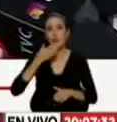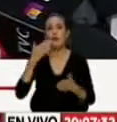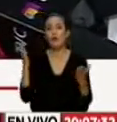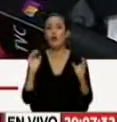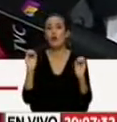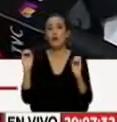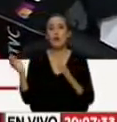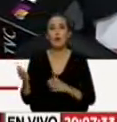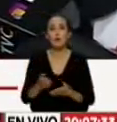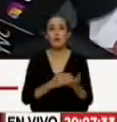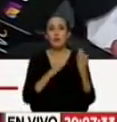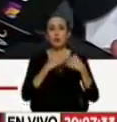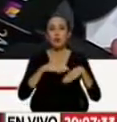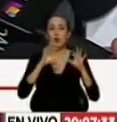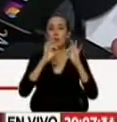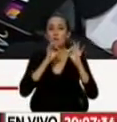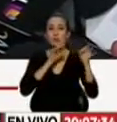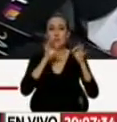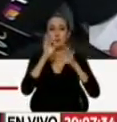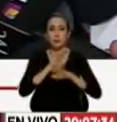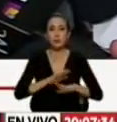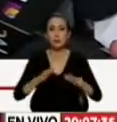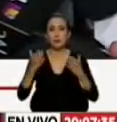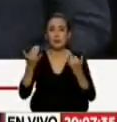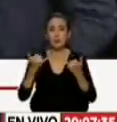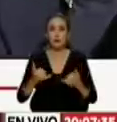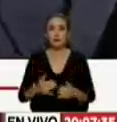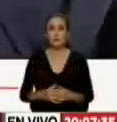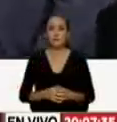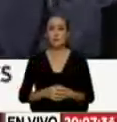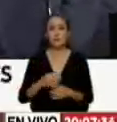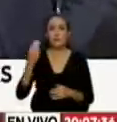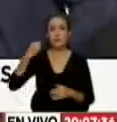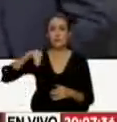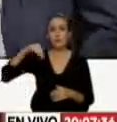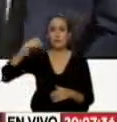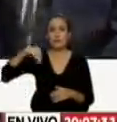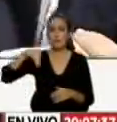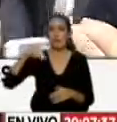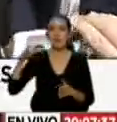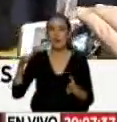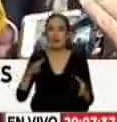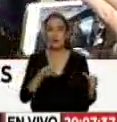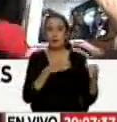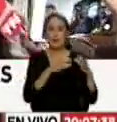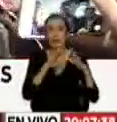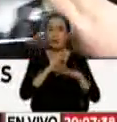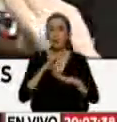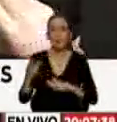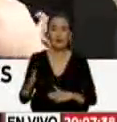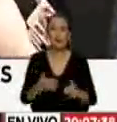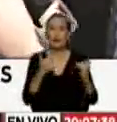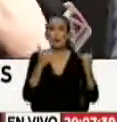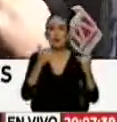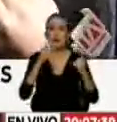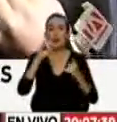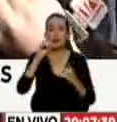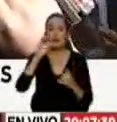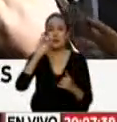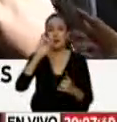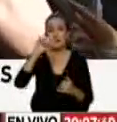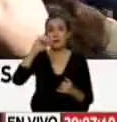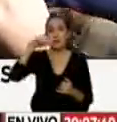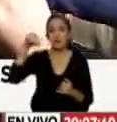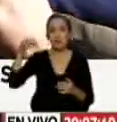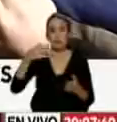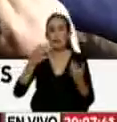existe o no existe la existencia de un delito de acción pública. Este miércoles, en cambio, la directora de la UAFE, Diana Salazar, informó que el organismo a